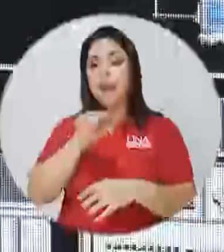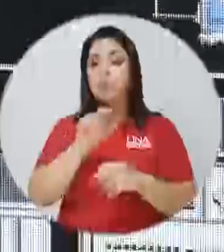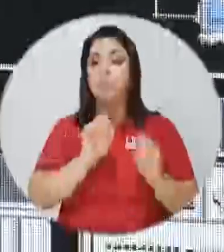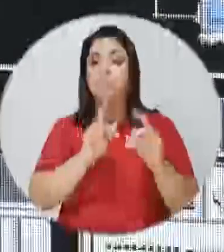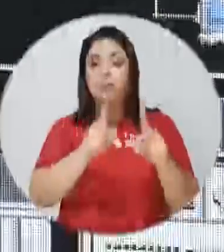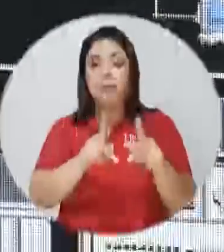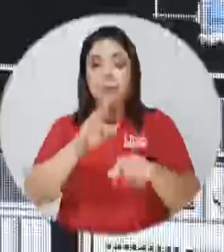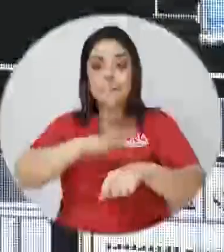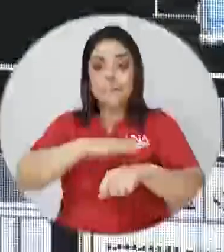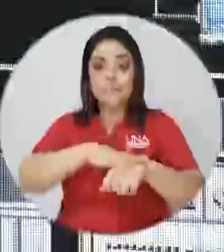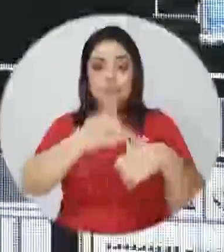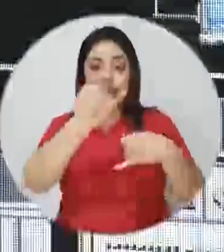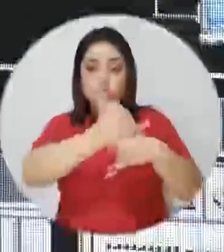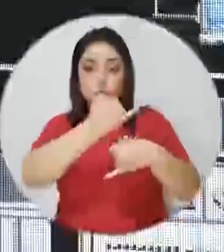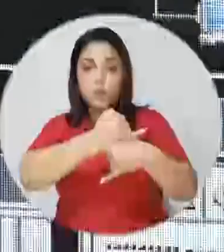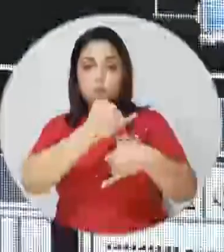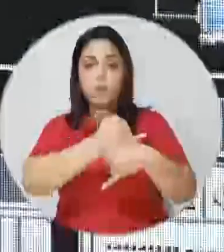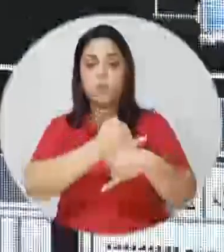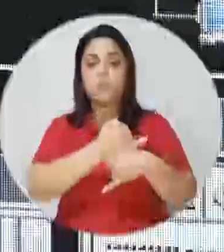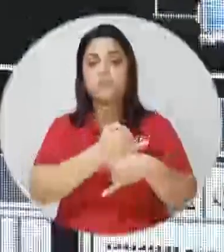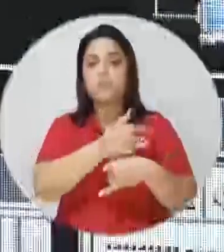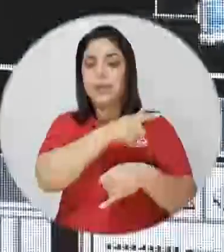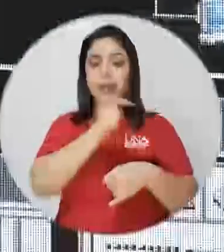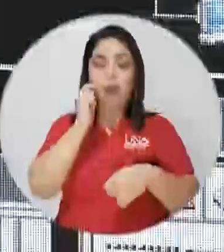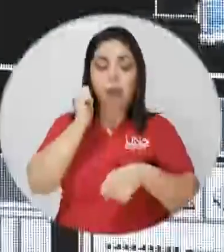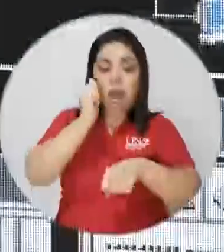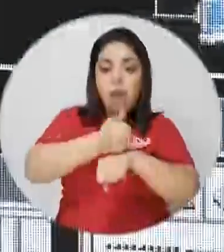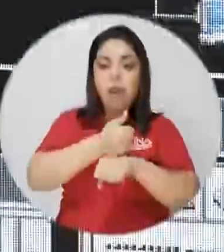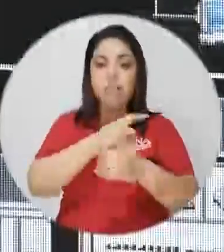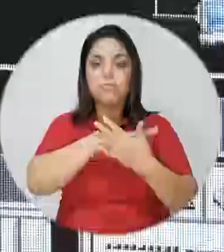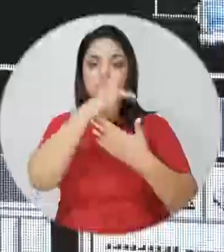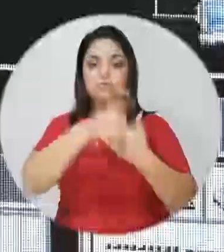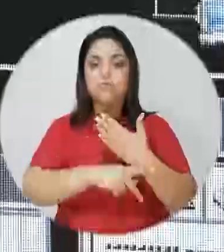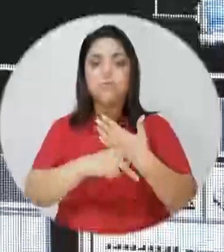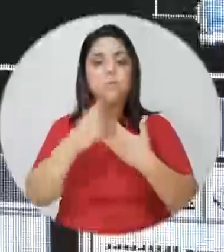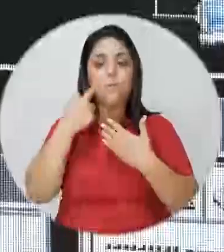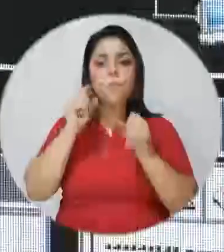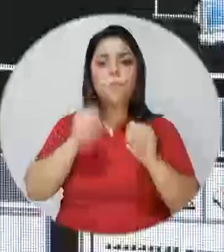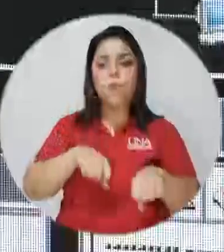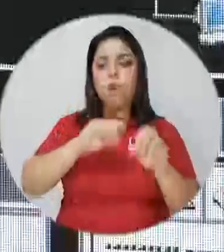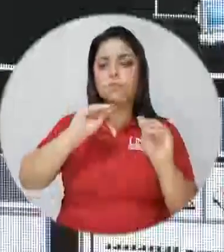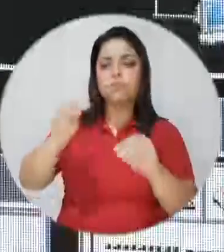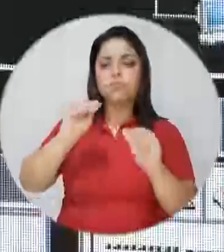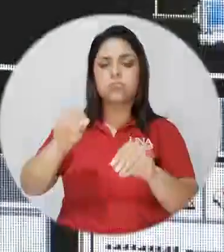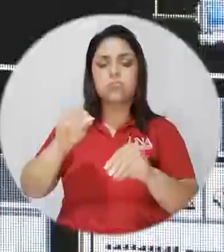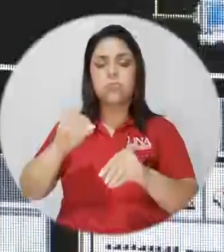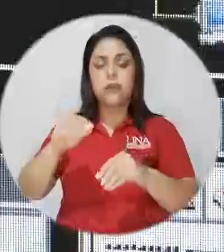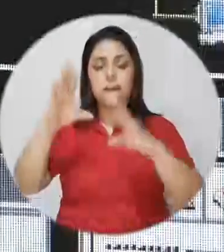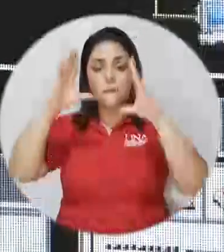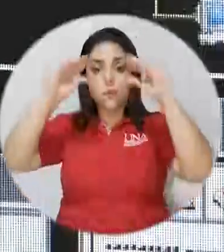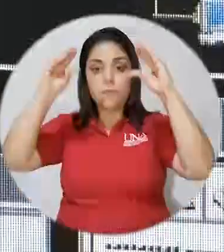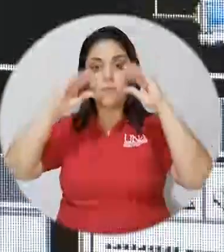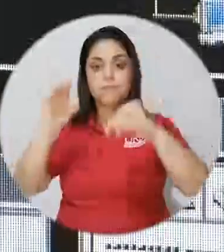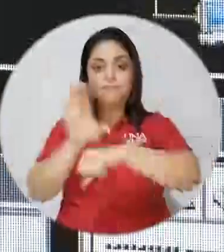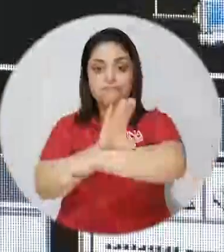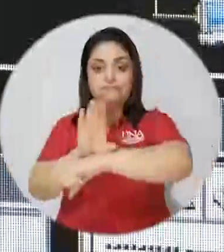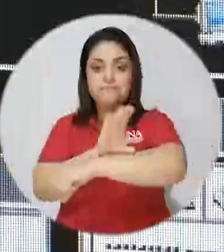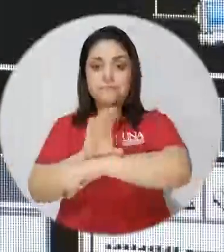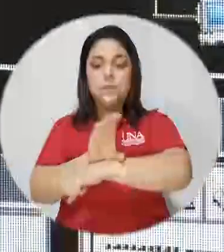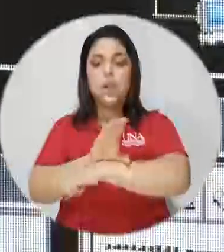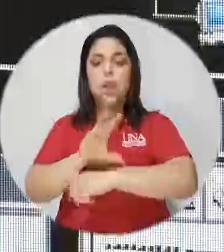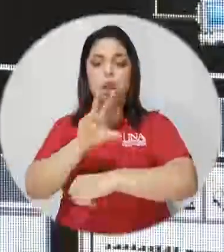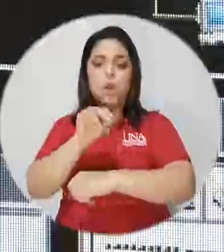Es una oportunidad que le permite a las instituciones establecer un programa de formación de seguridad informática, no por la seguridad